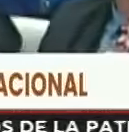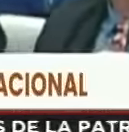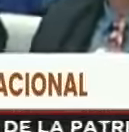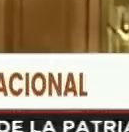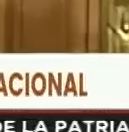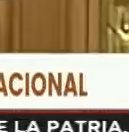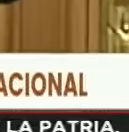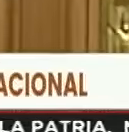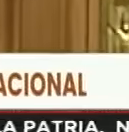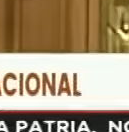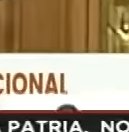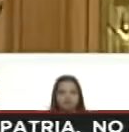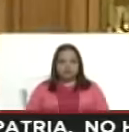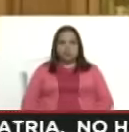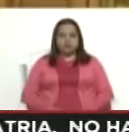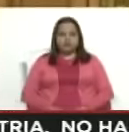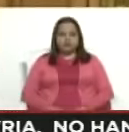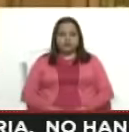Ahí está.